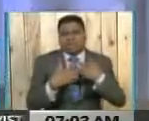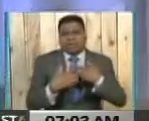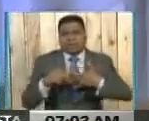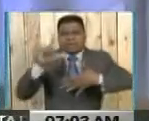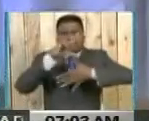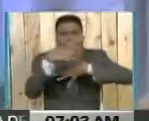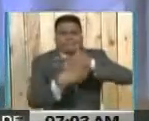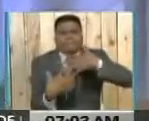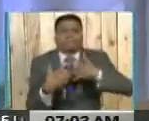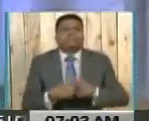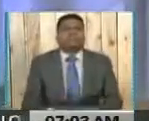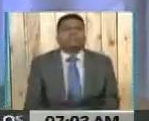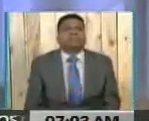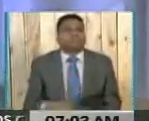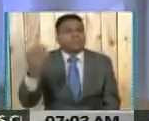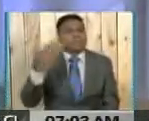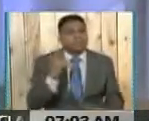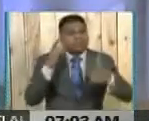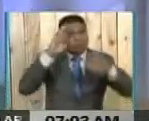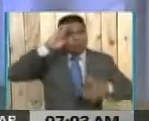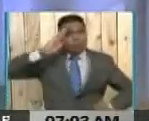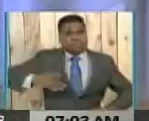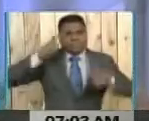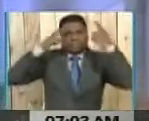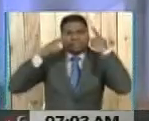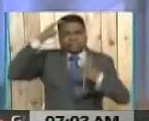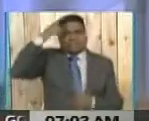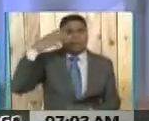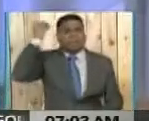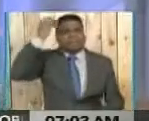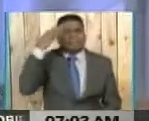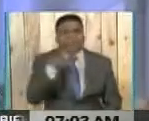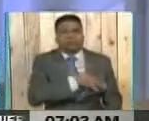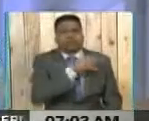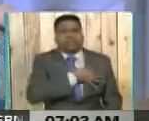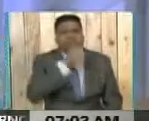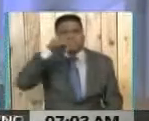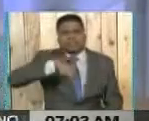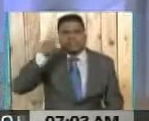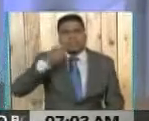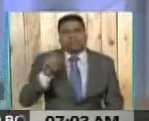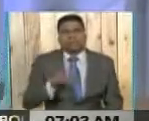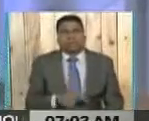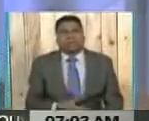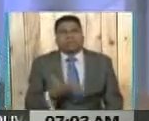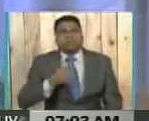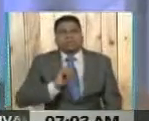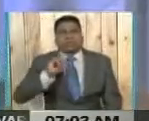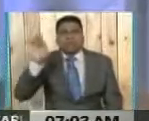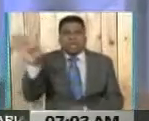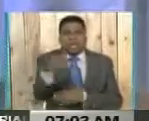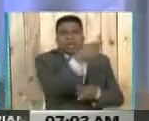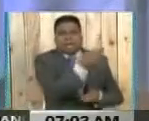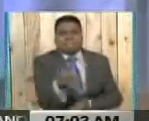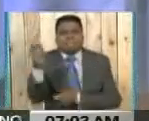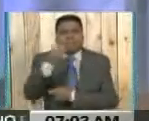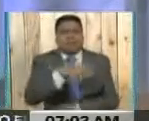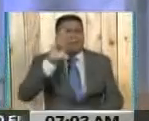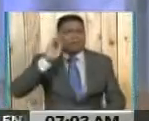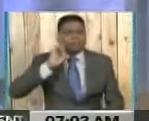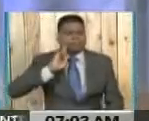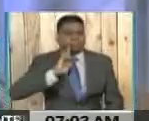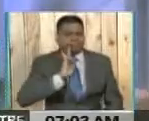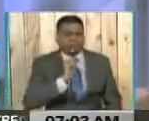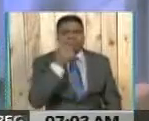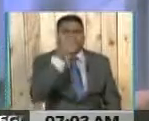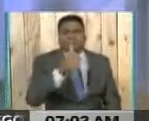comandante Hugo Chávez, evidentemente se ha fortalecido un pensamiento socialista en Venezuela y eso fue su cartera y su bandera desde el momento que salió a la luz pública.